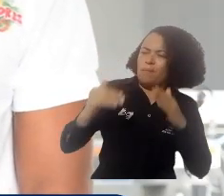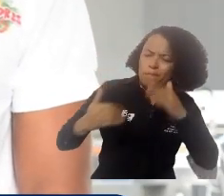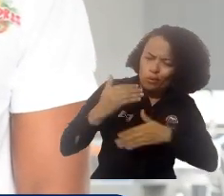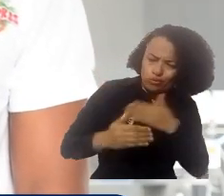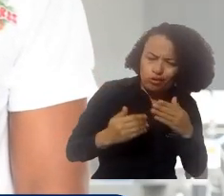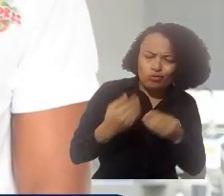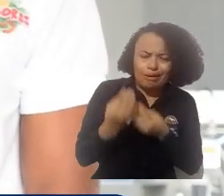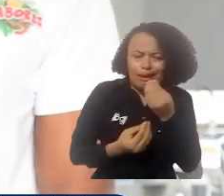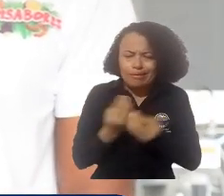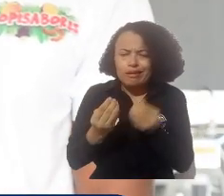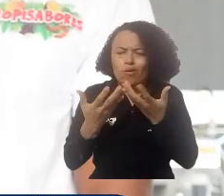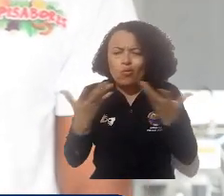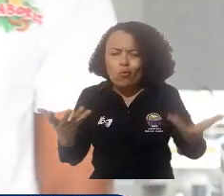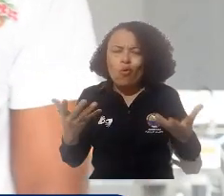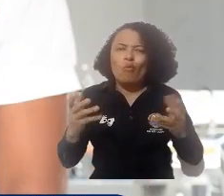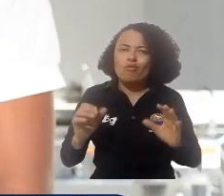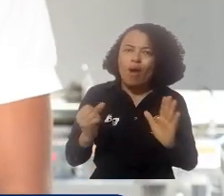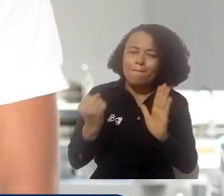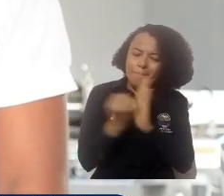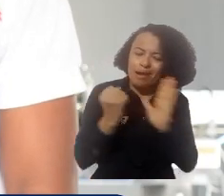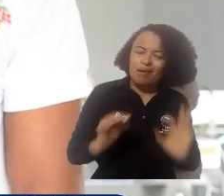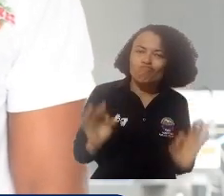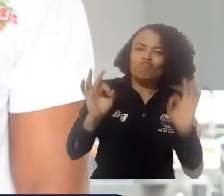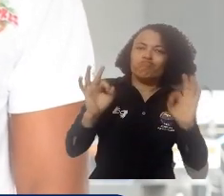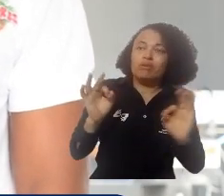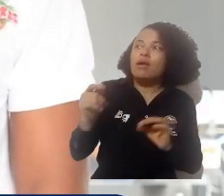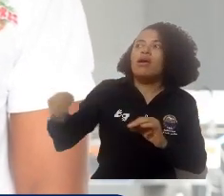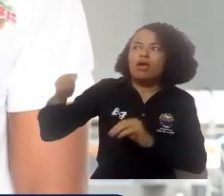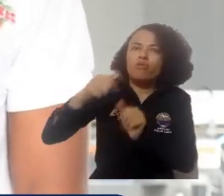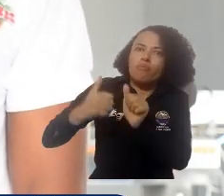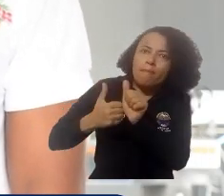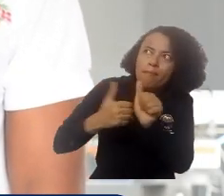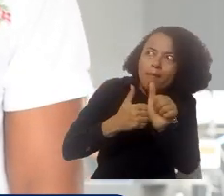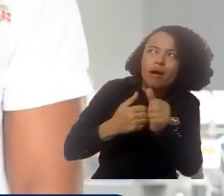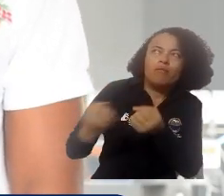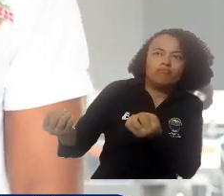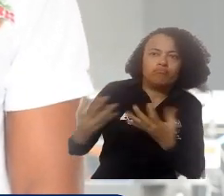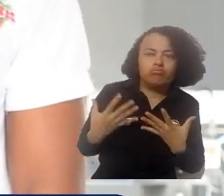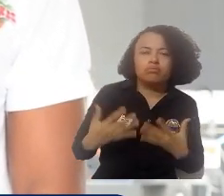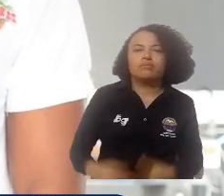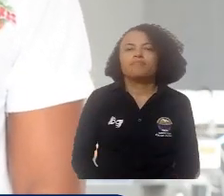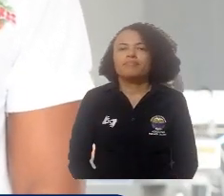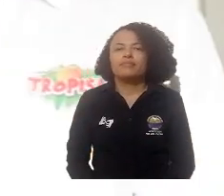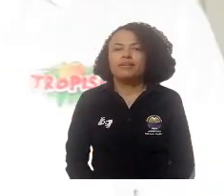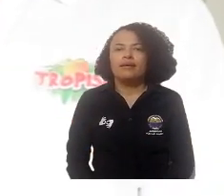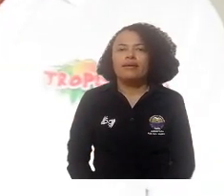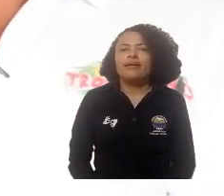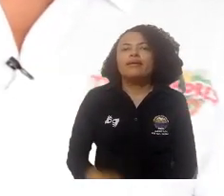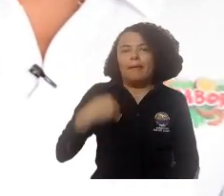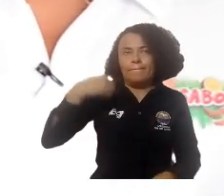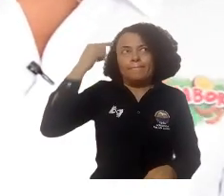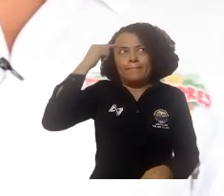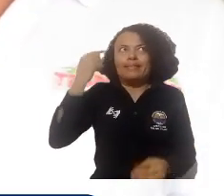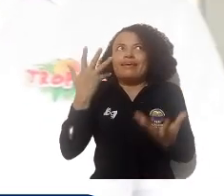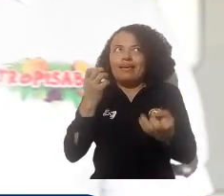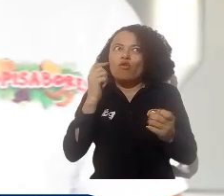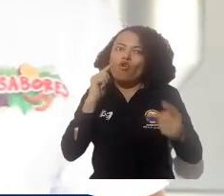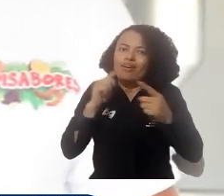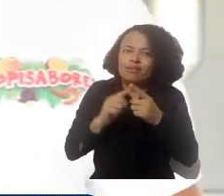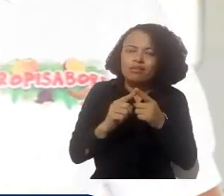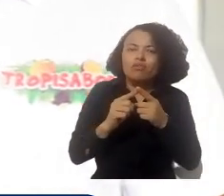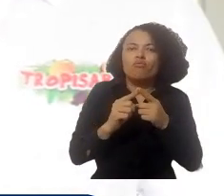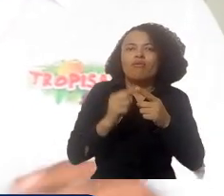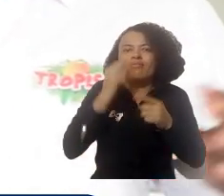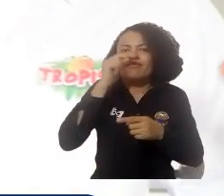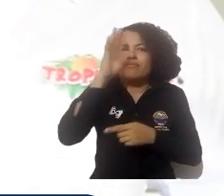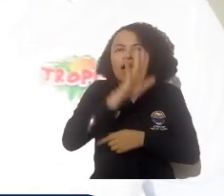comprender cuánto hace parte eso del proceso también de construir una buena marca, y ellos nos han ayudado mucho con esa parte. Bueno, nuestra idea a corto plazo